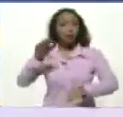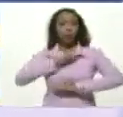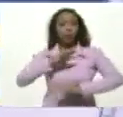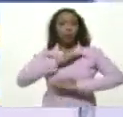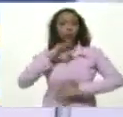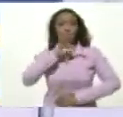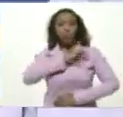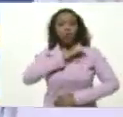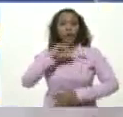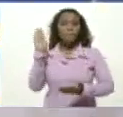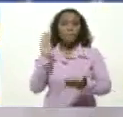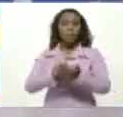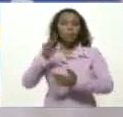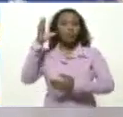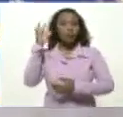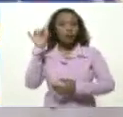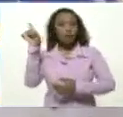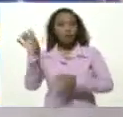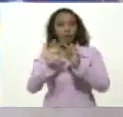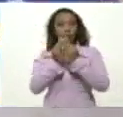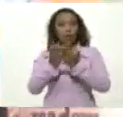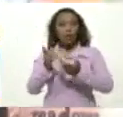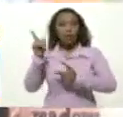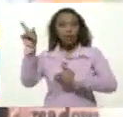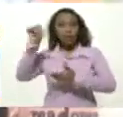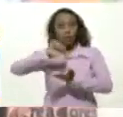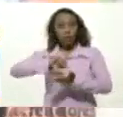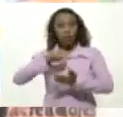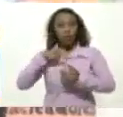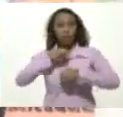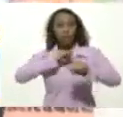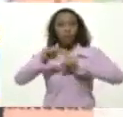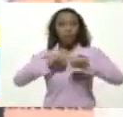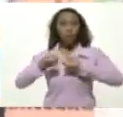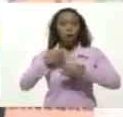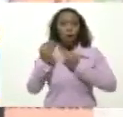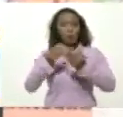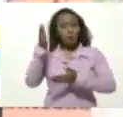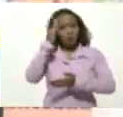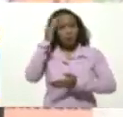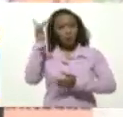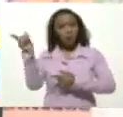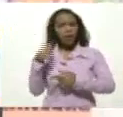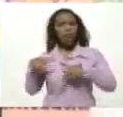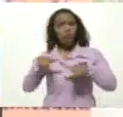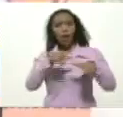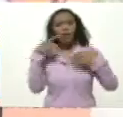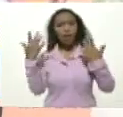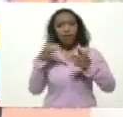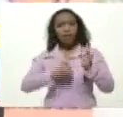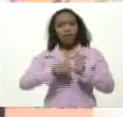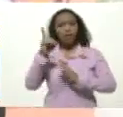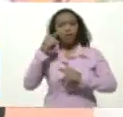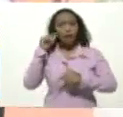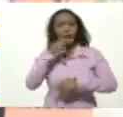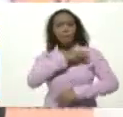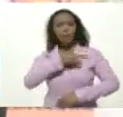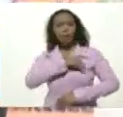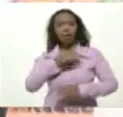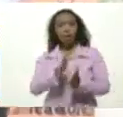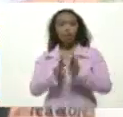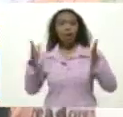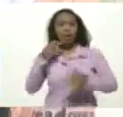que pone a la mujer y que pone a la familia en el centro de la acción. Como lo sabemos, bueno, un espacio para el desarrollo de las misiones y